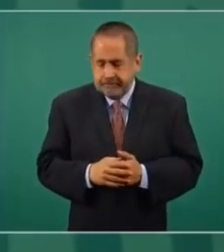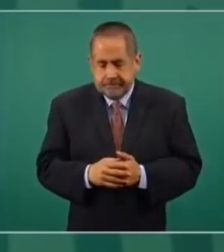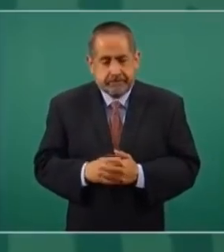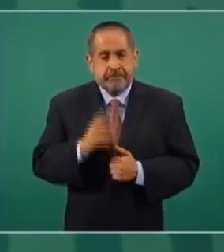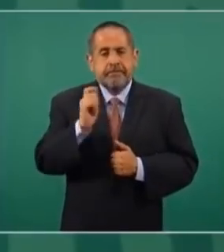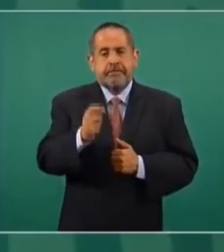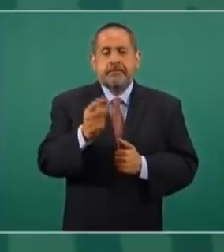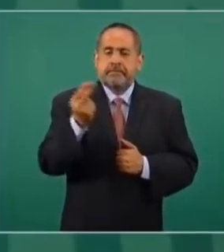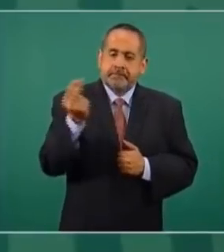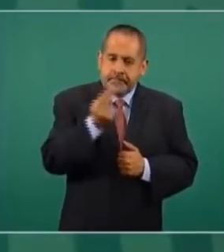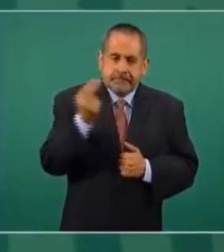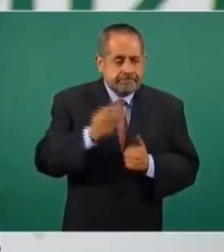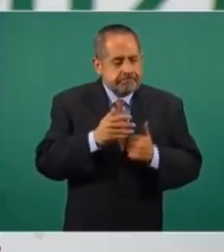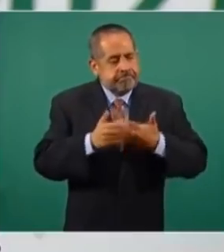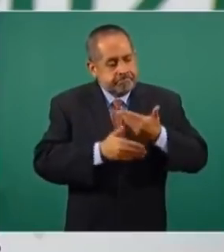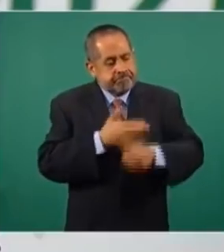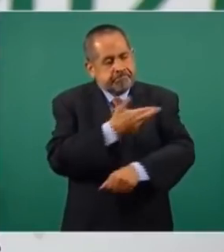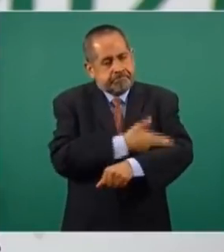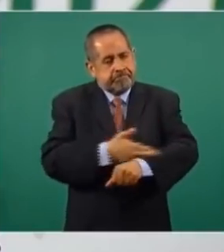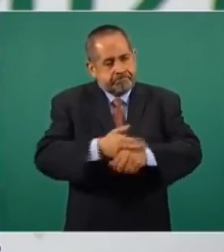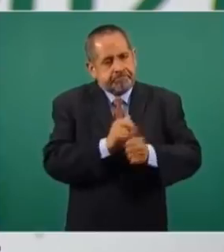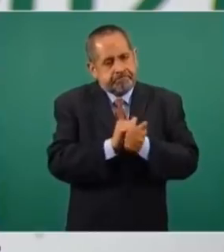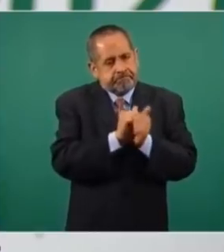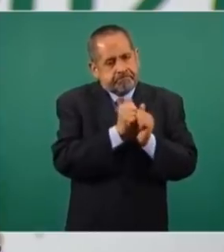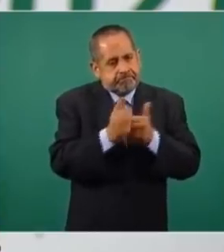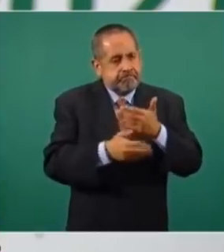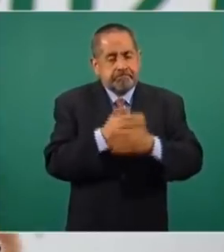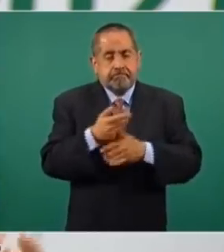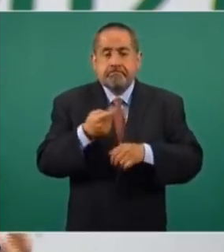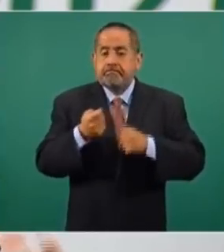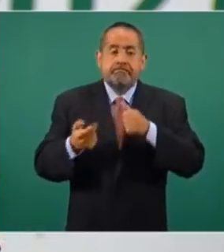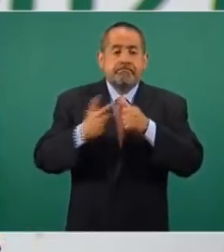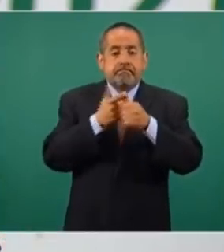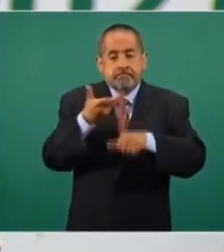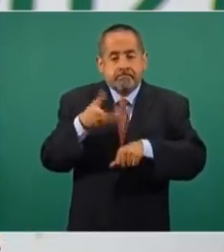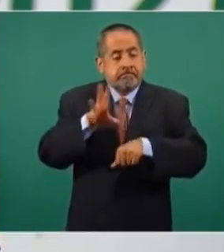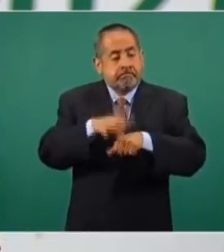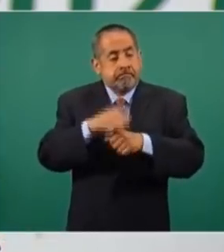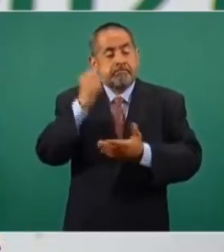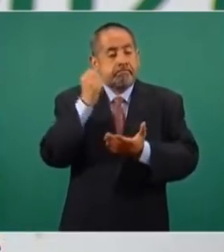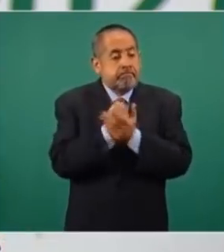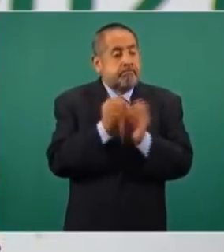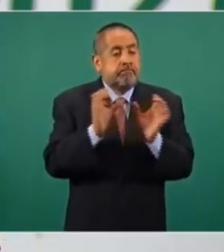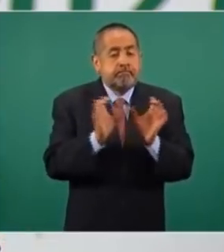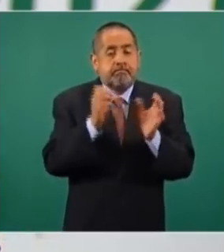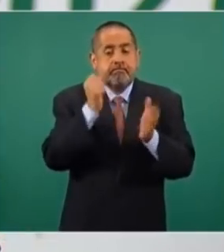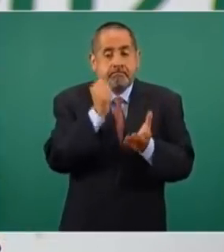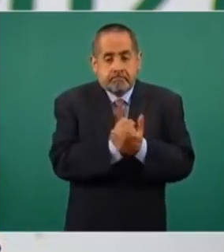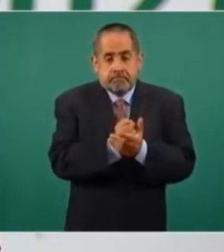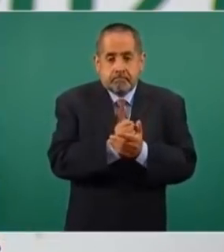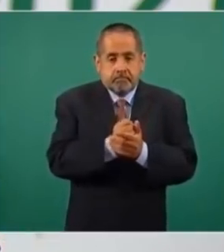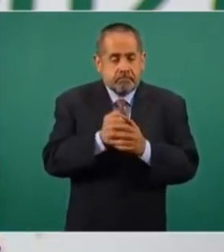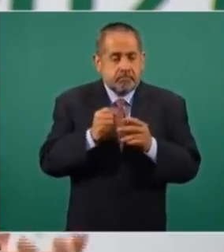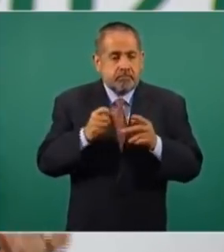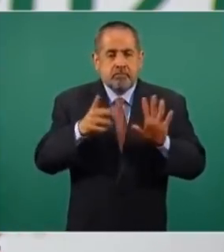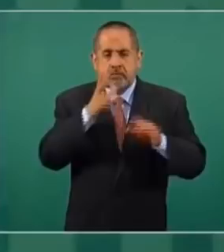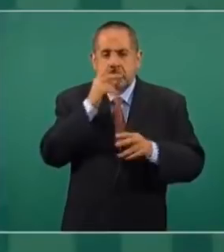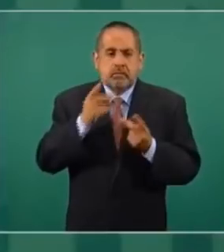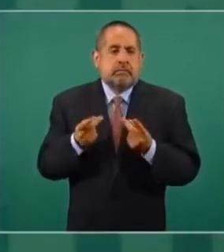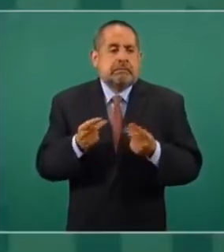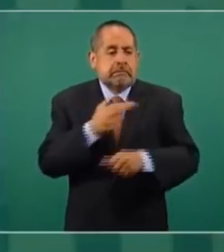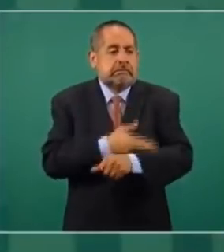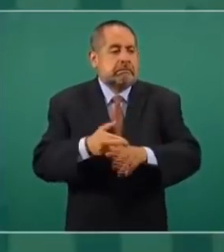Porque requiere un proceso de certificación de sus condiciones de seguridad. Son procesos biológicos, no los puedes